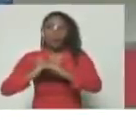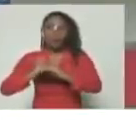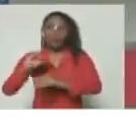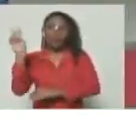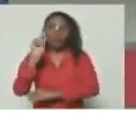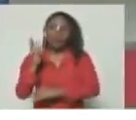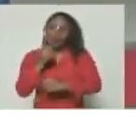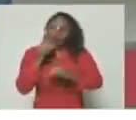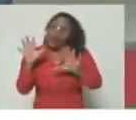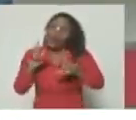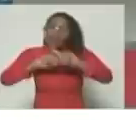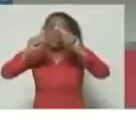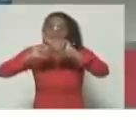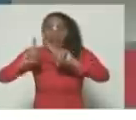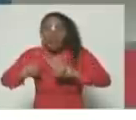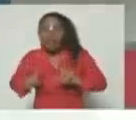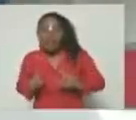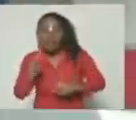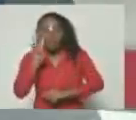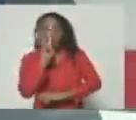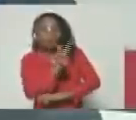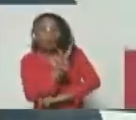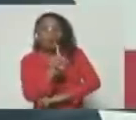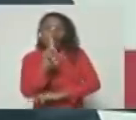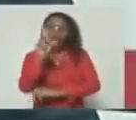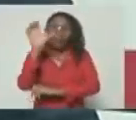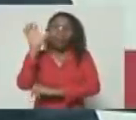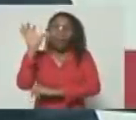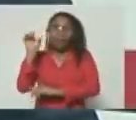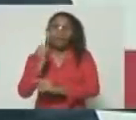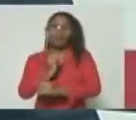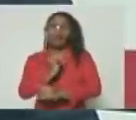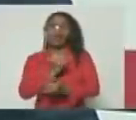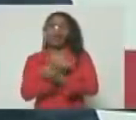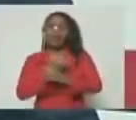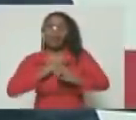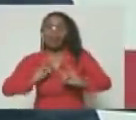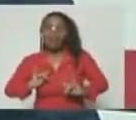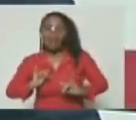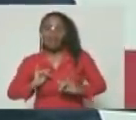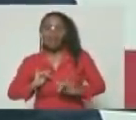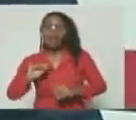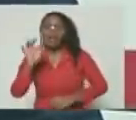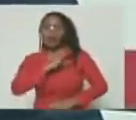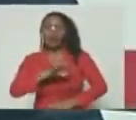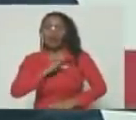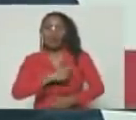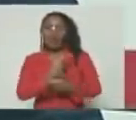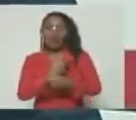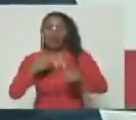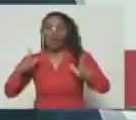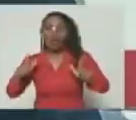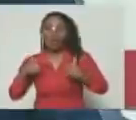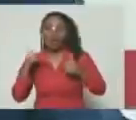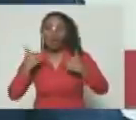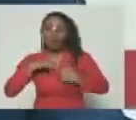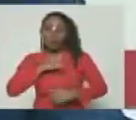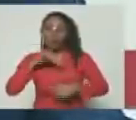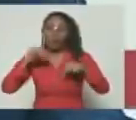Venezuela, bueno, con distintas ópticas, de un país independiente, soberano, libre. Acabamos de celebrar, yo